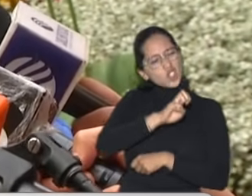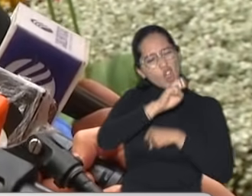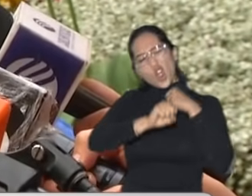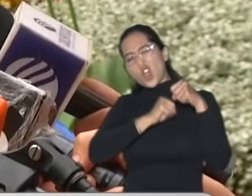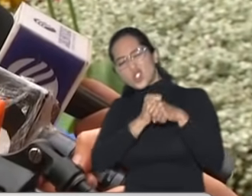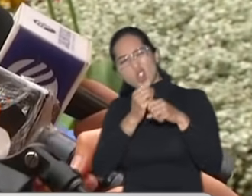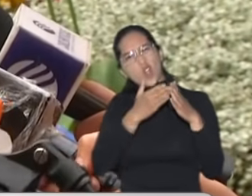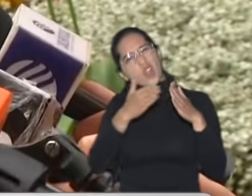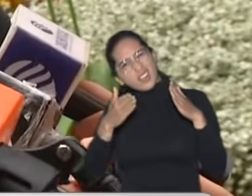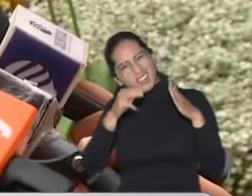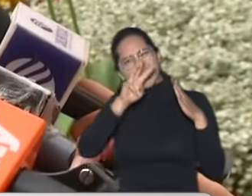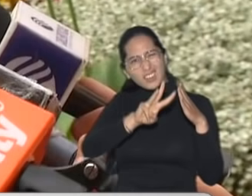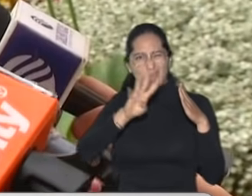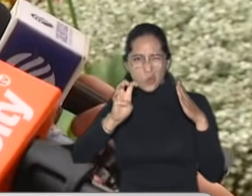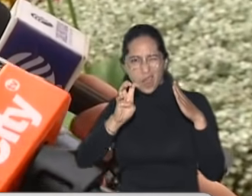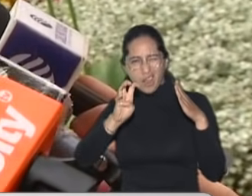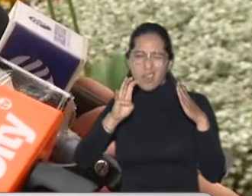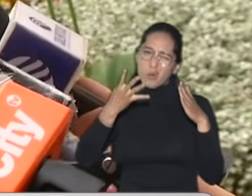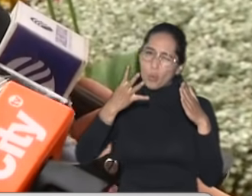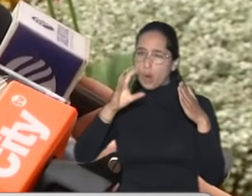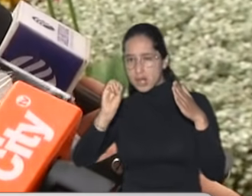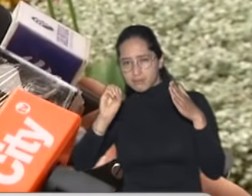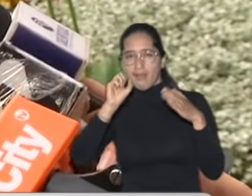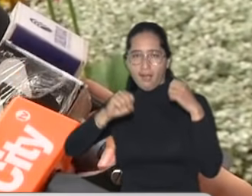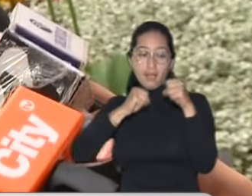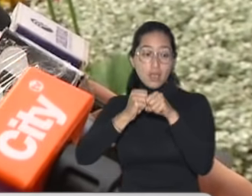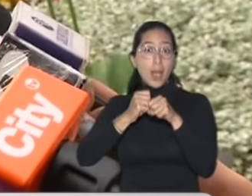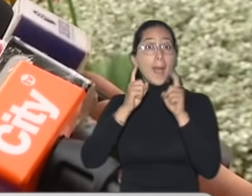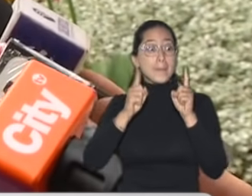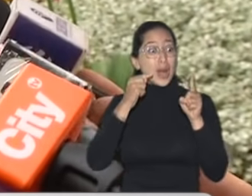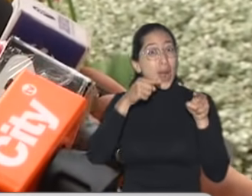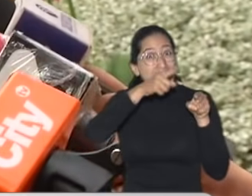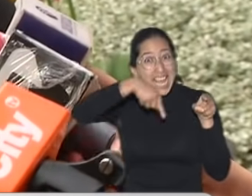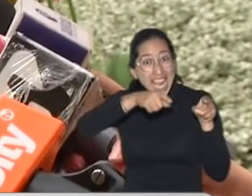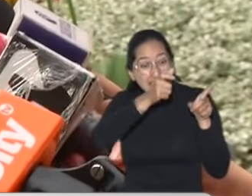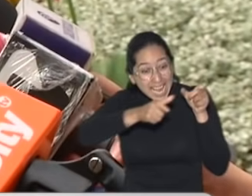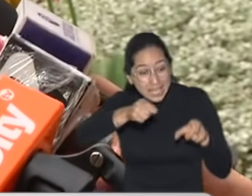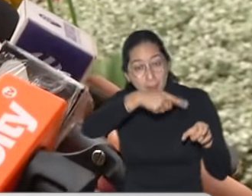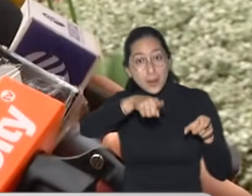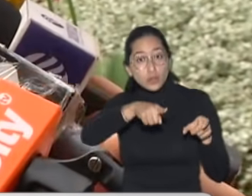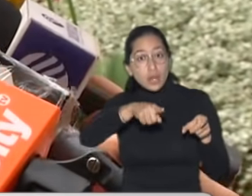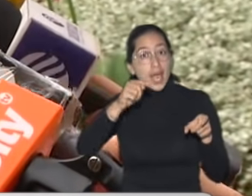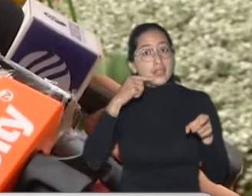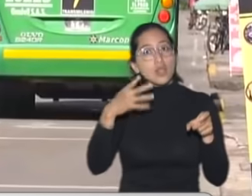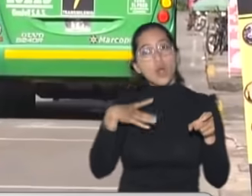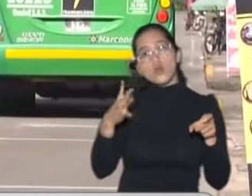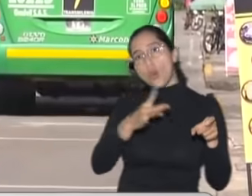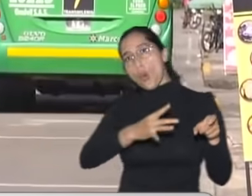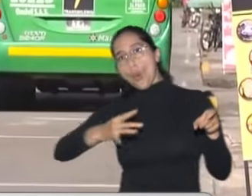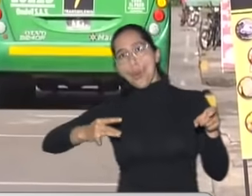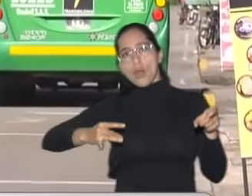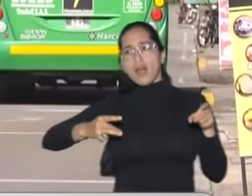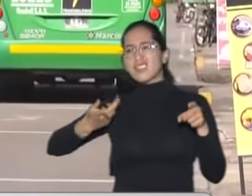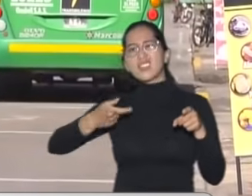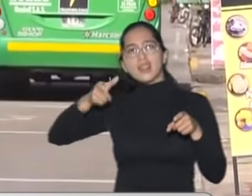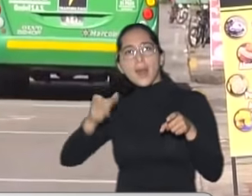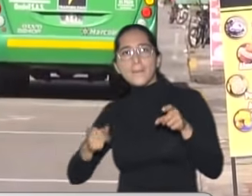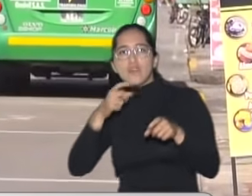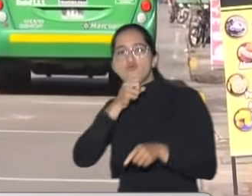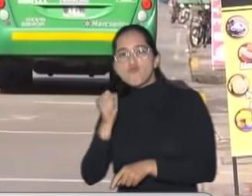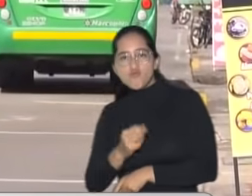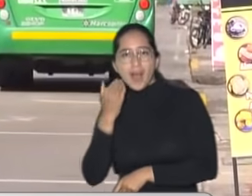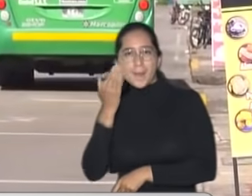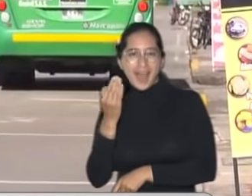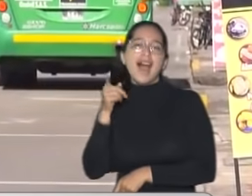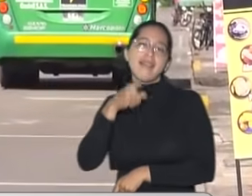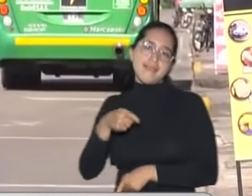39, 40 años. Pero las personas contaminarían a los convivientes de mayor edad. Por ahora, la administración descarta